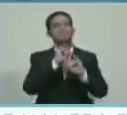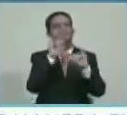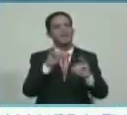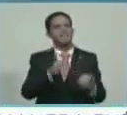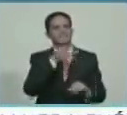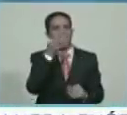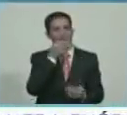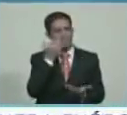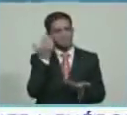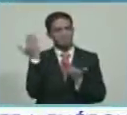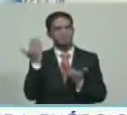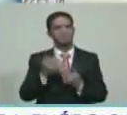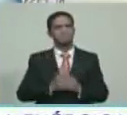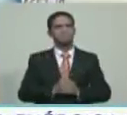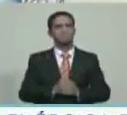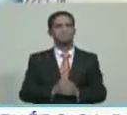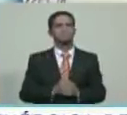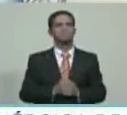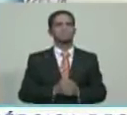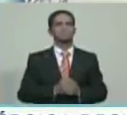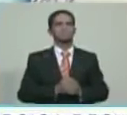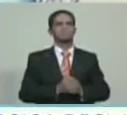lo escuchamos.